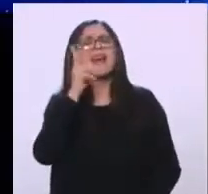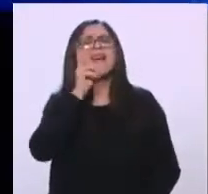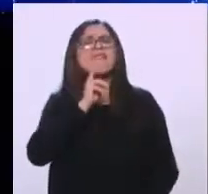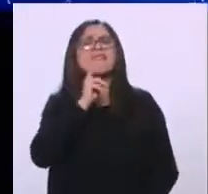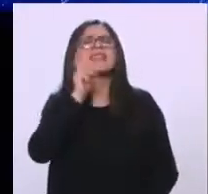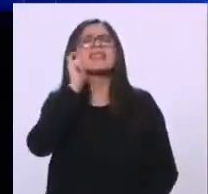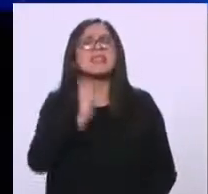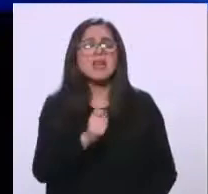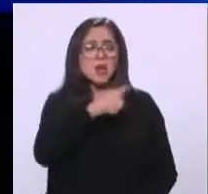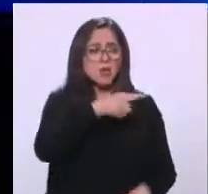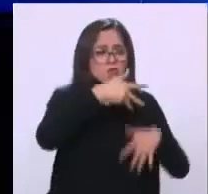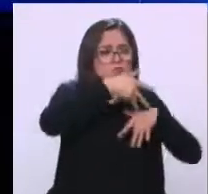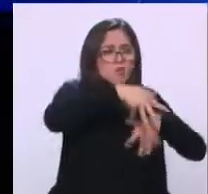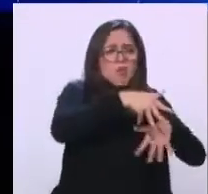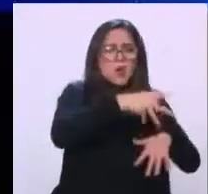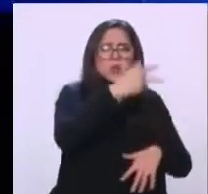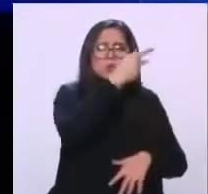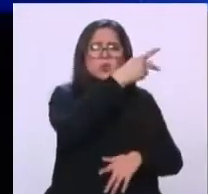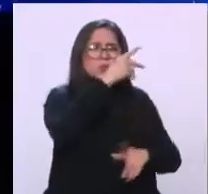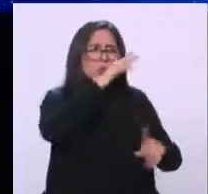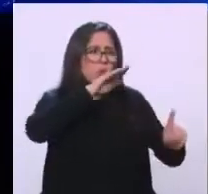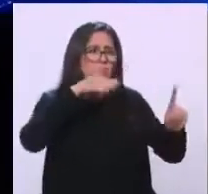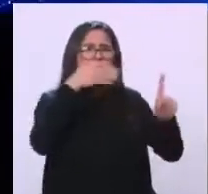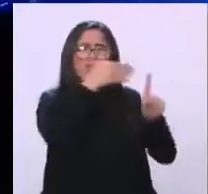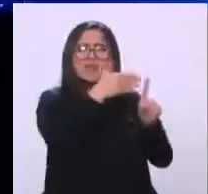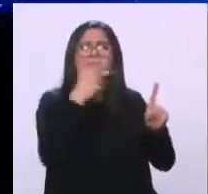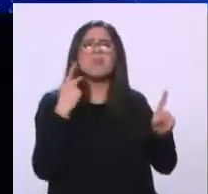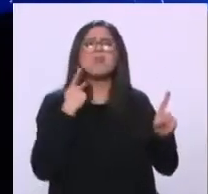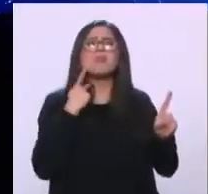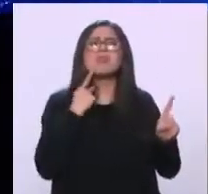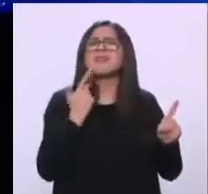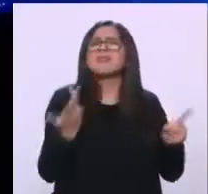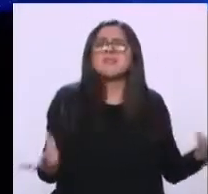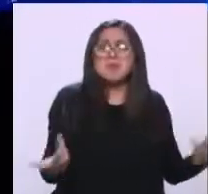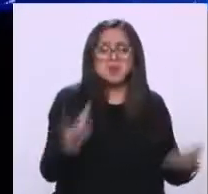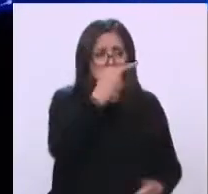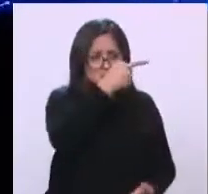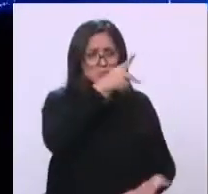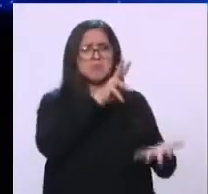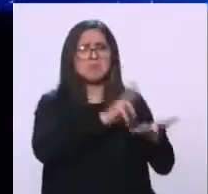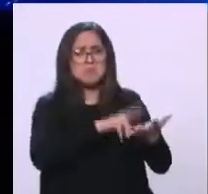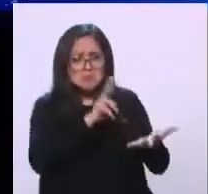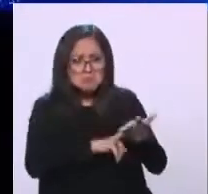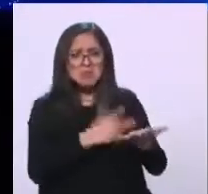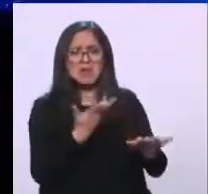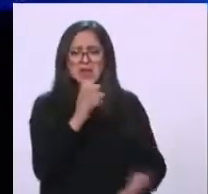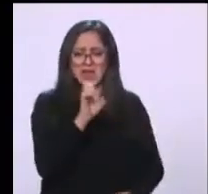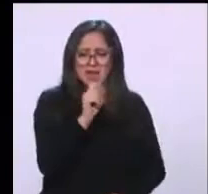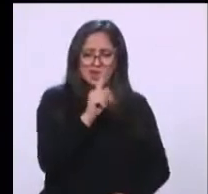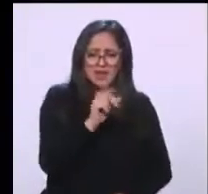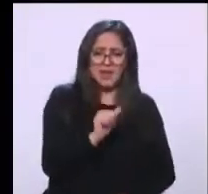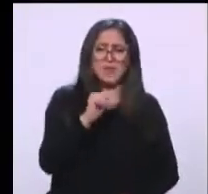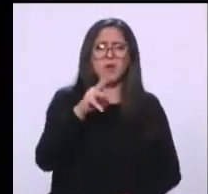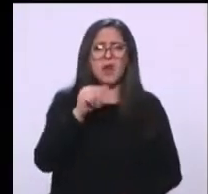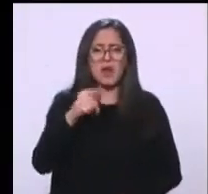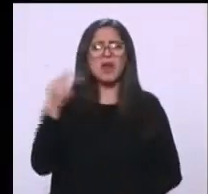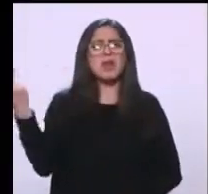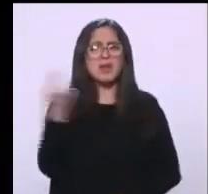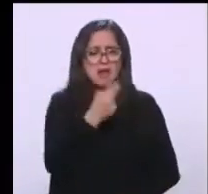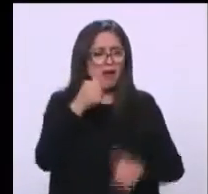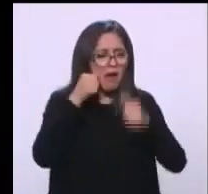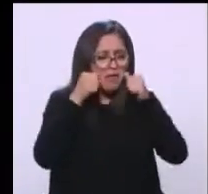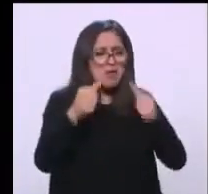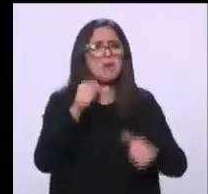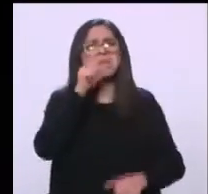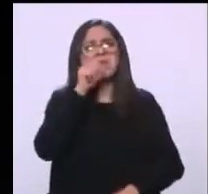político de una protesta así, claro, que tiene toda la legitimidad, digamos, ética y moral de decir, se tiene que atender y se tiene que